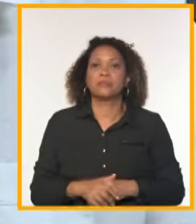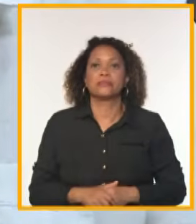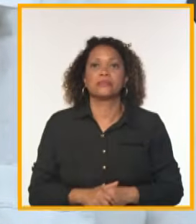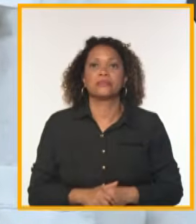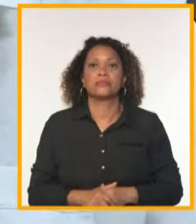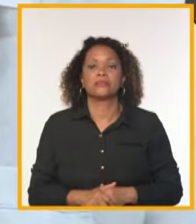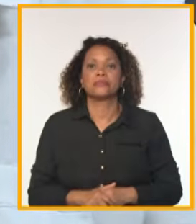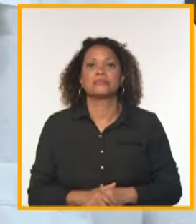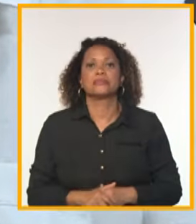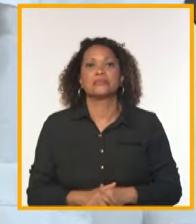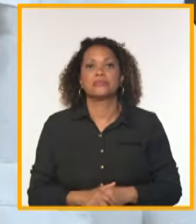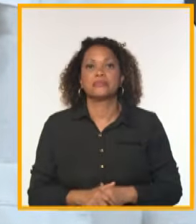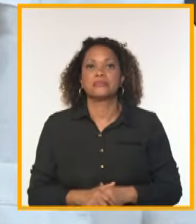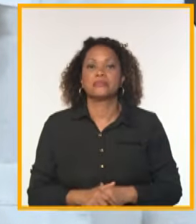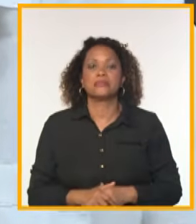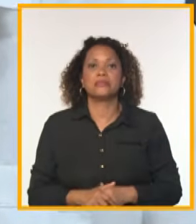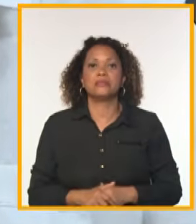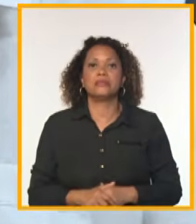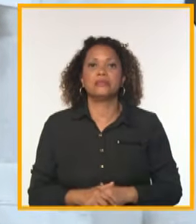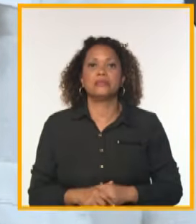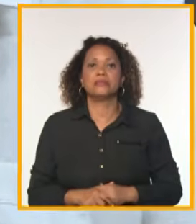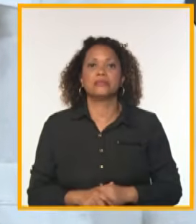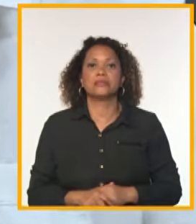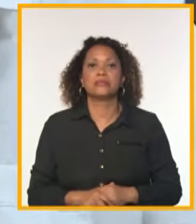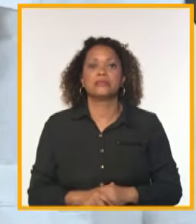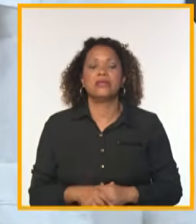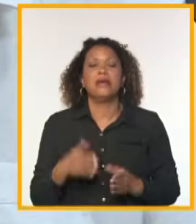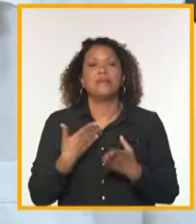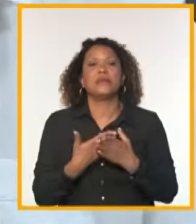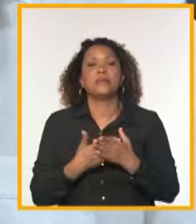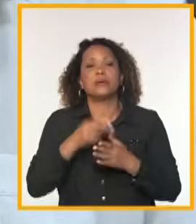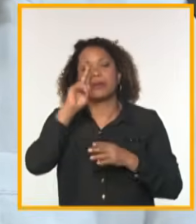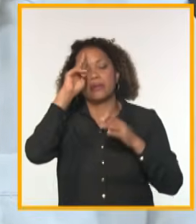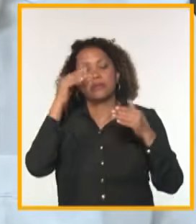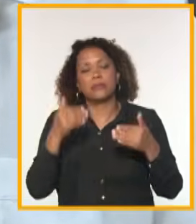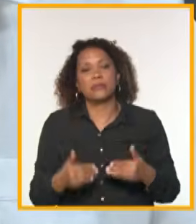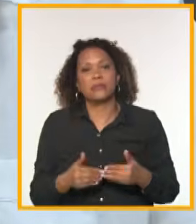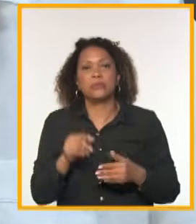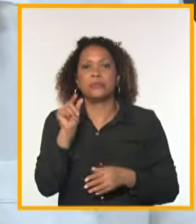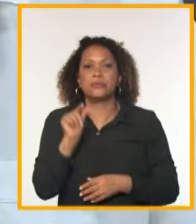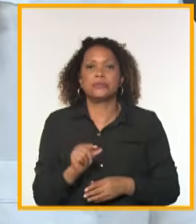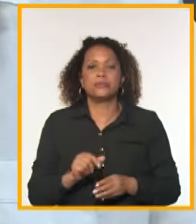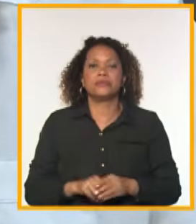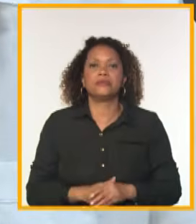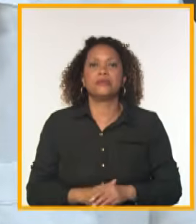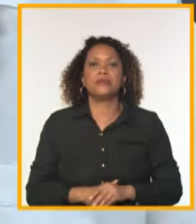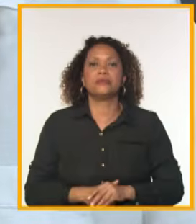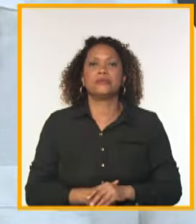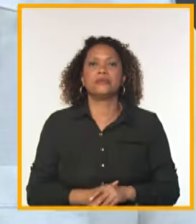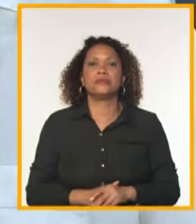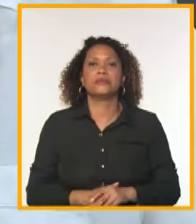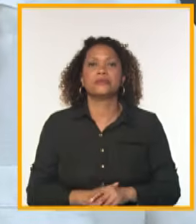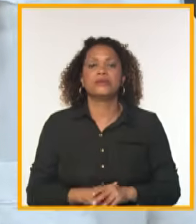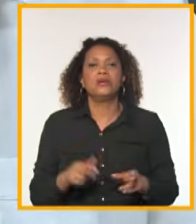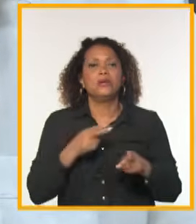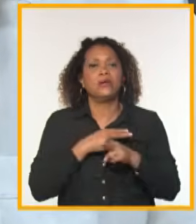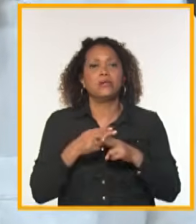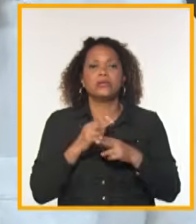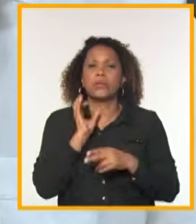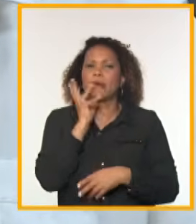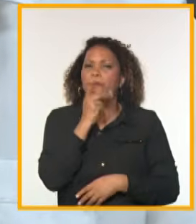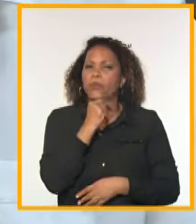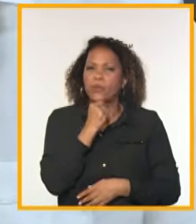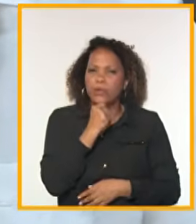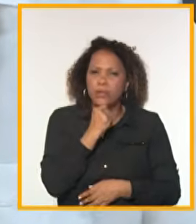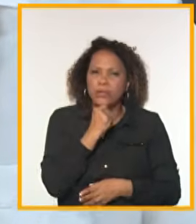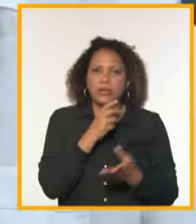se entrega a la salud, a los pacientes, y que ha tenido una trayectoria muy bonita a